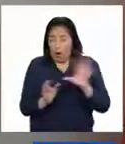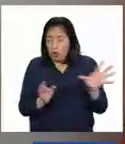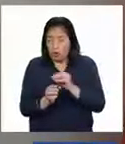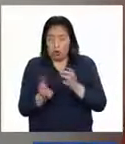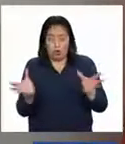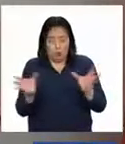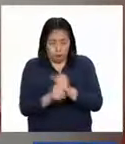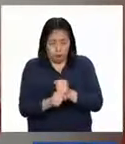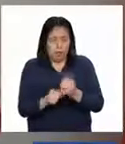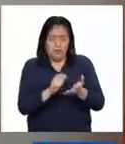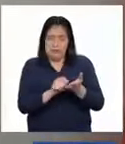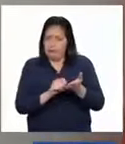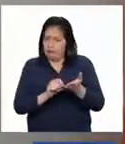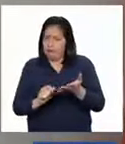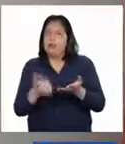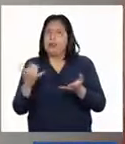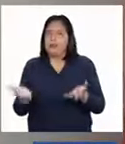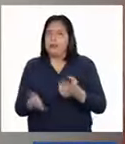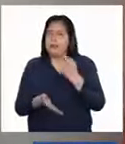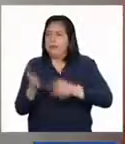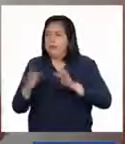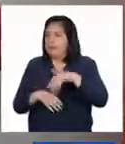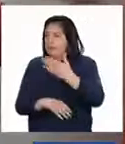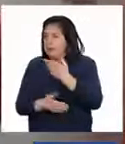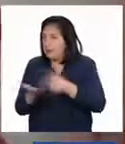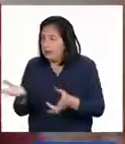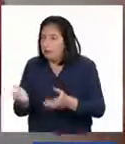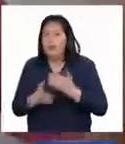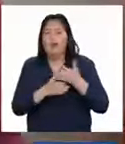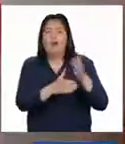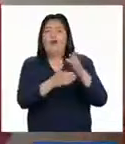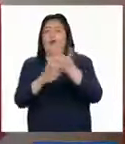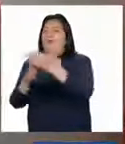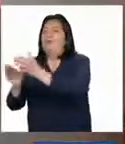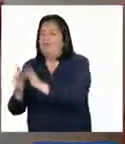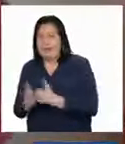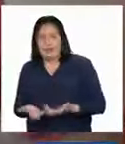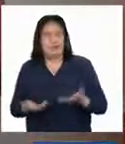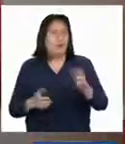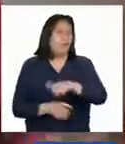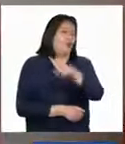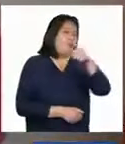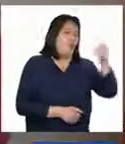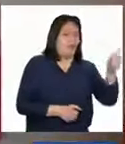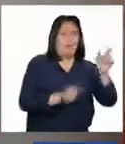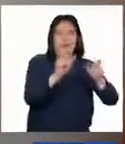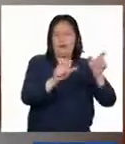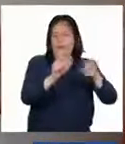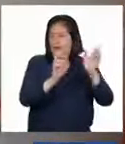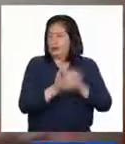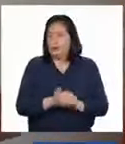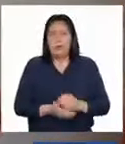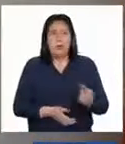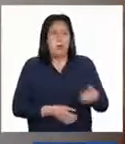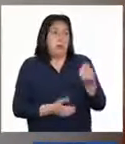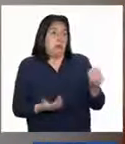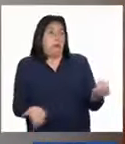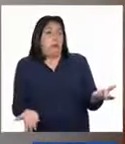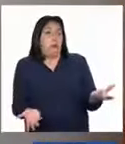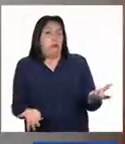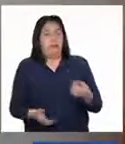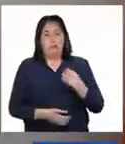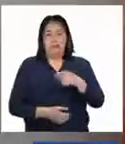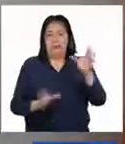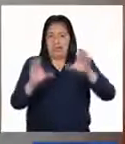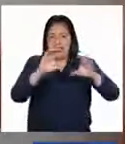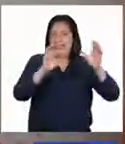y resultados. ¿Y saben qué hago después? Comparto mis resultados con otras personas. ¿Por qué?